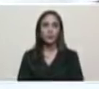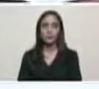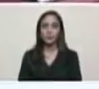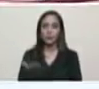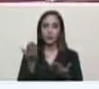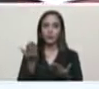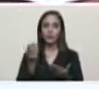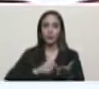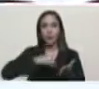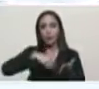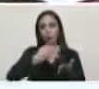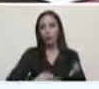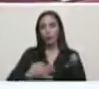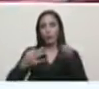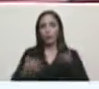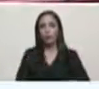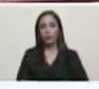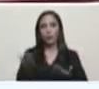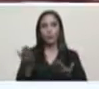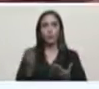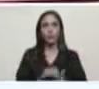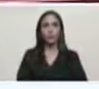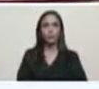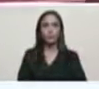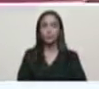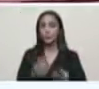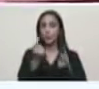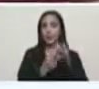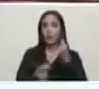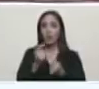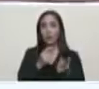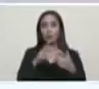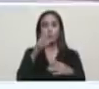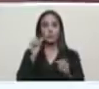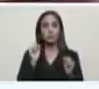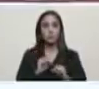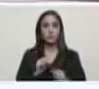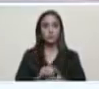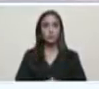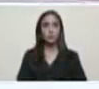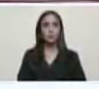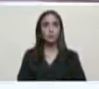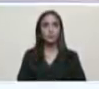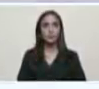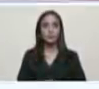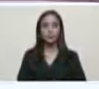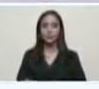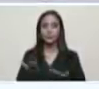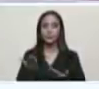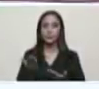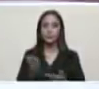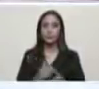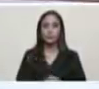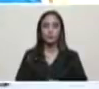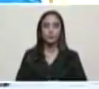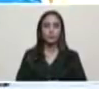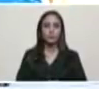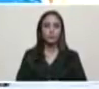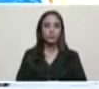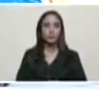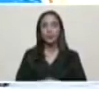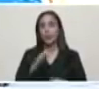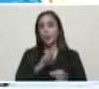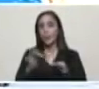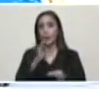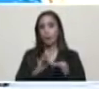inmediata nuevos recursos para vivienda atención Venezuela en Petro